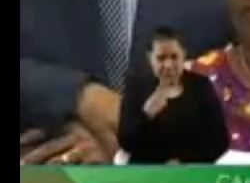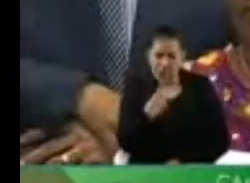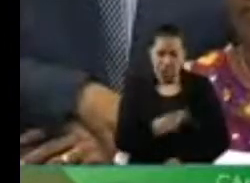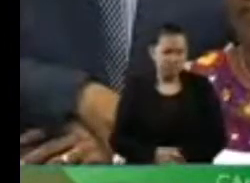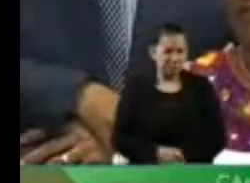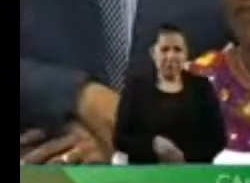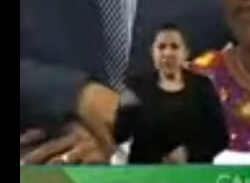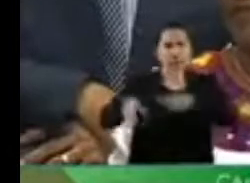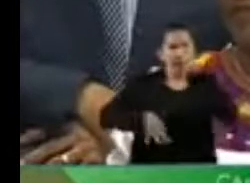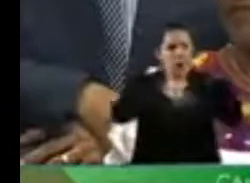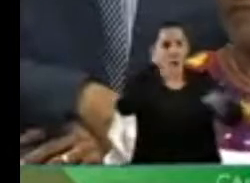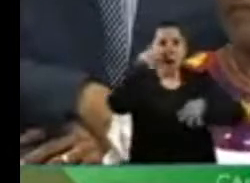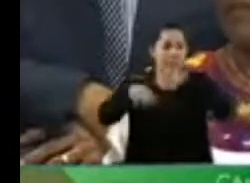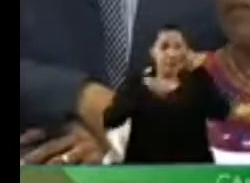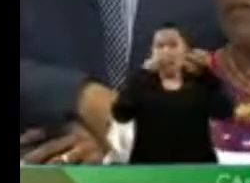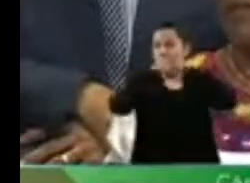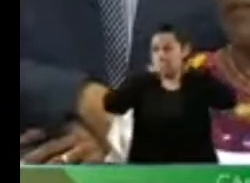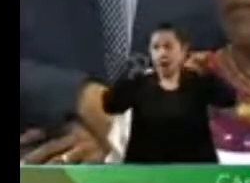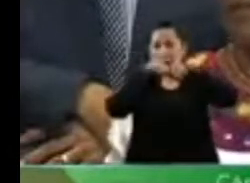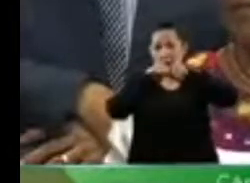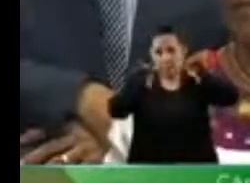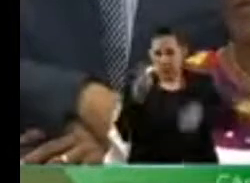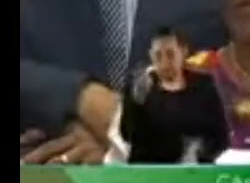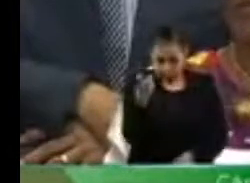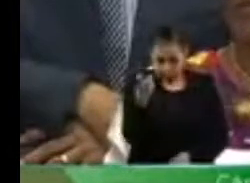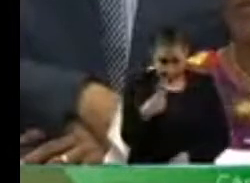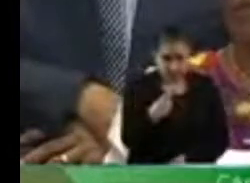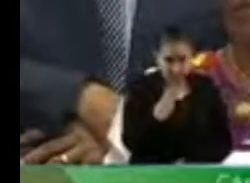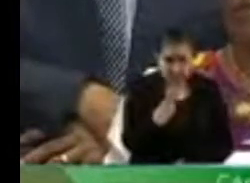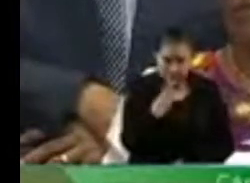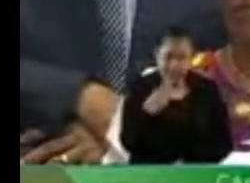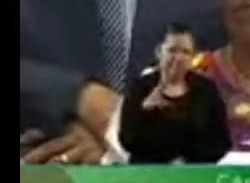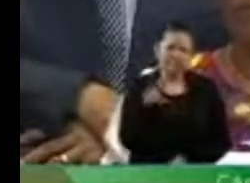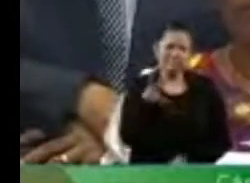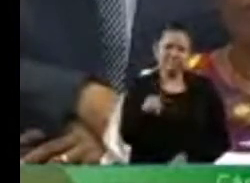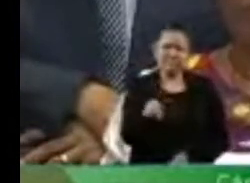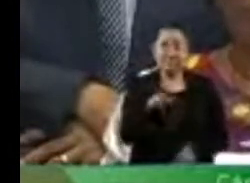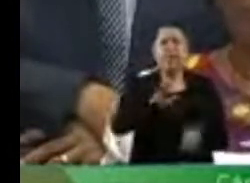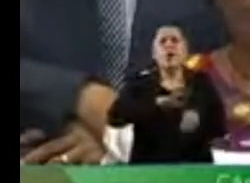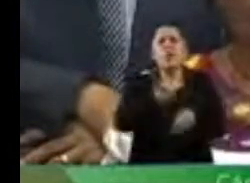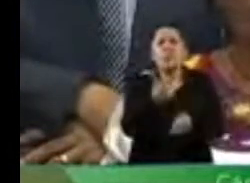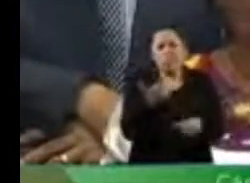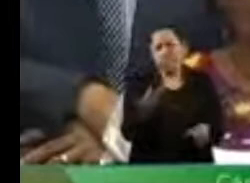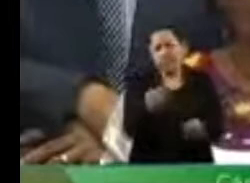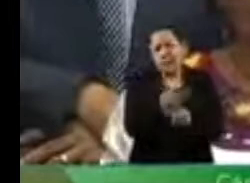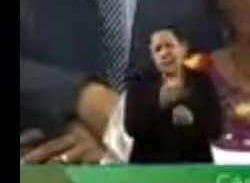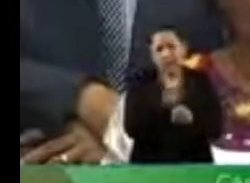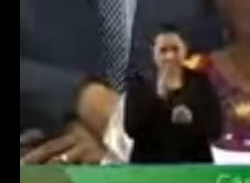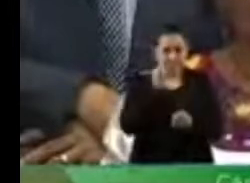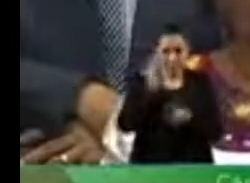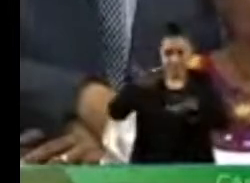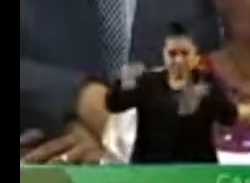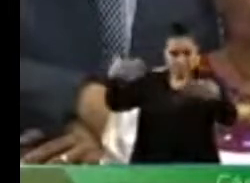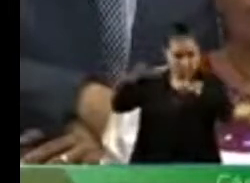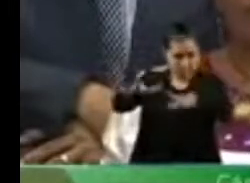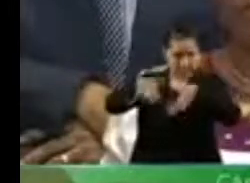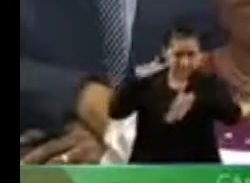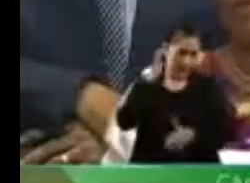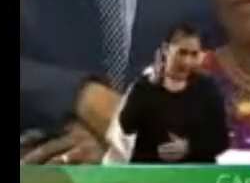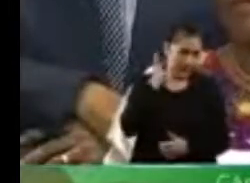para nada. Porque hoy se duelen de la presencia del pueblo afuera de la Cámara de Diputados, y yo